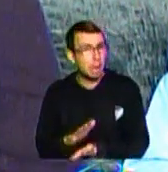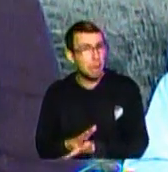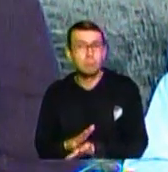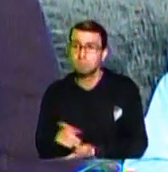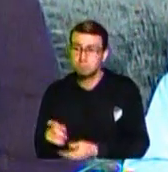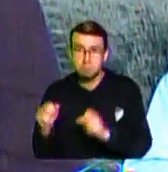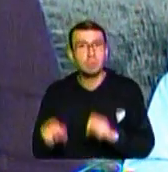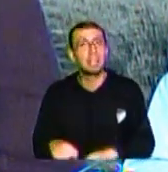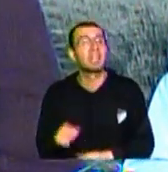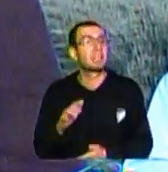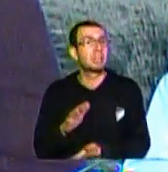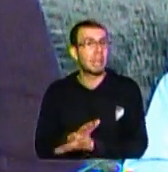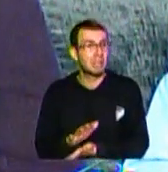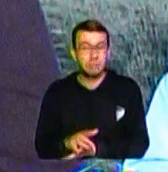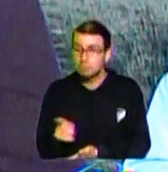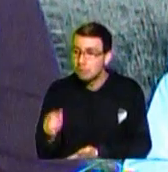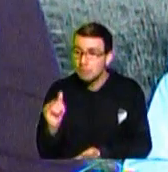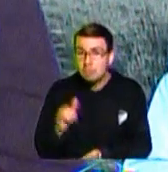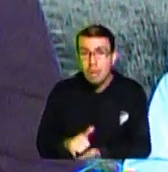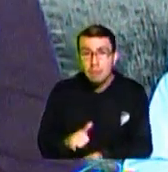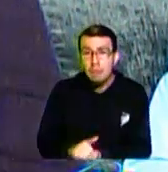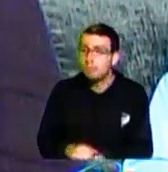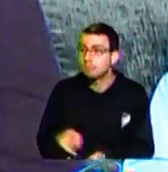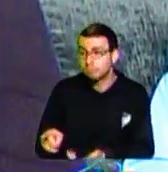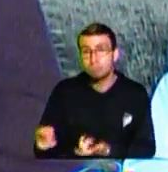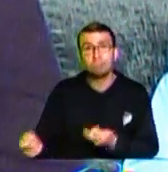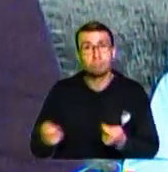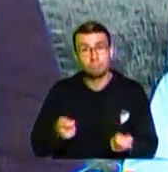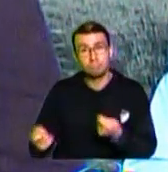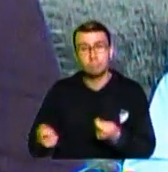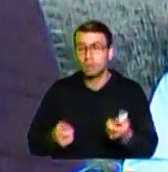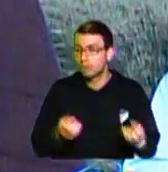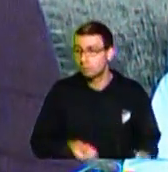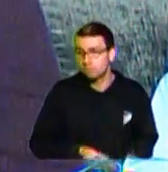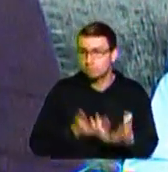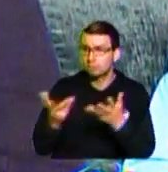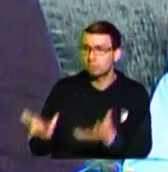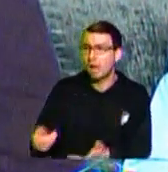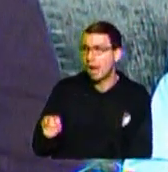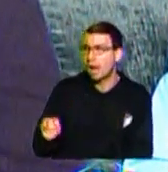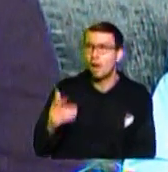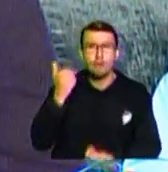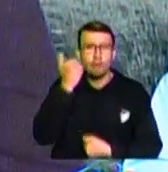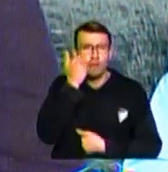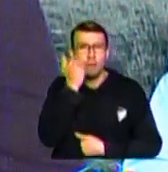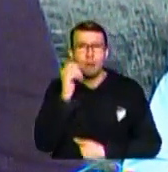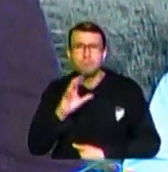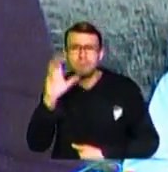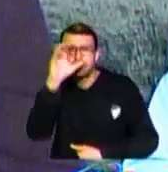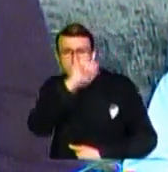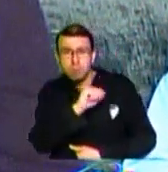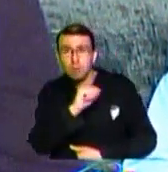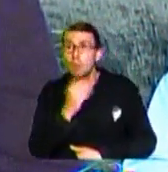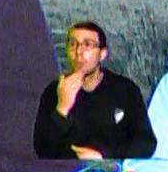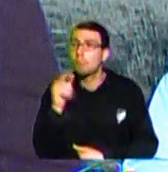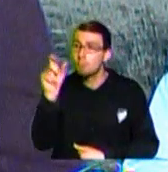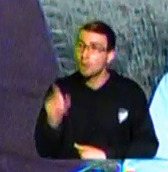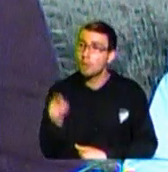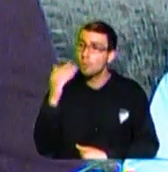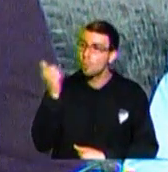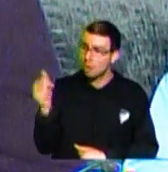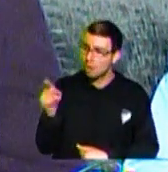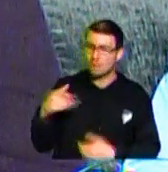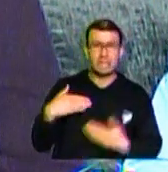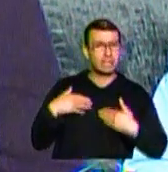de que ese tratamiento que va a recibir fue para una patología diagnosticada. Aquí llega una señora sana, este caso clínico